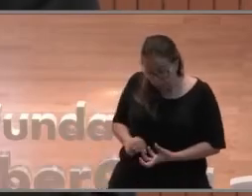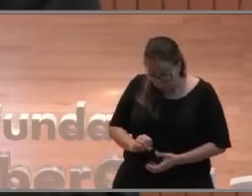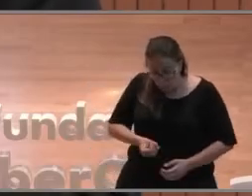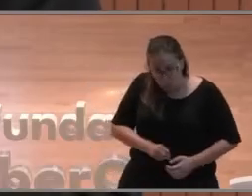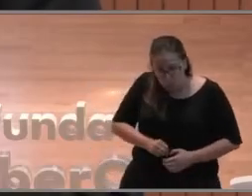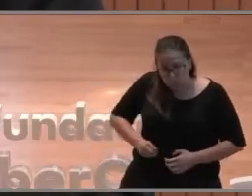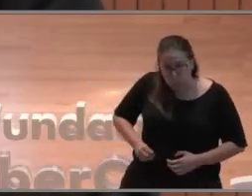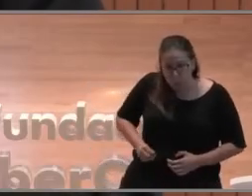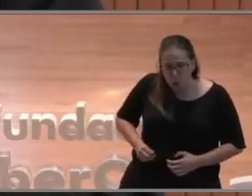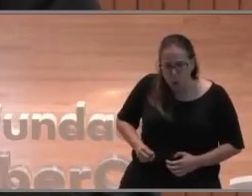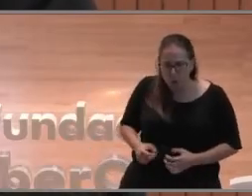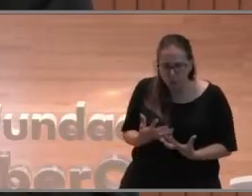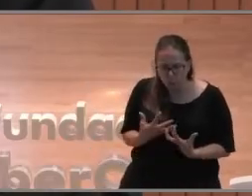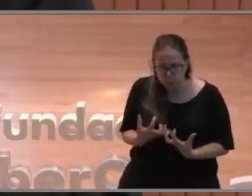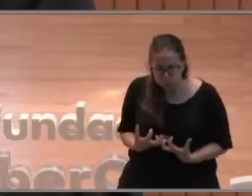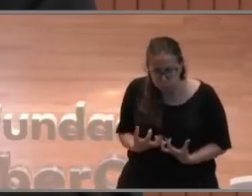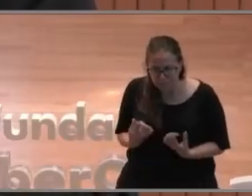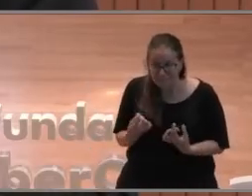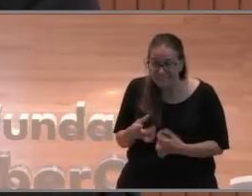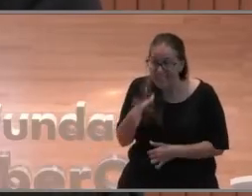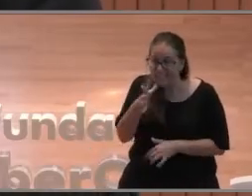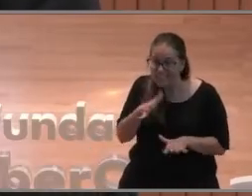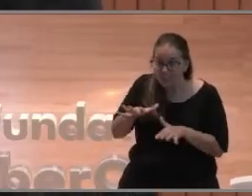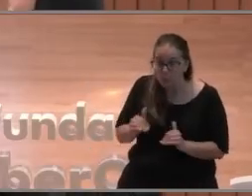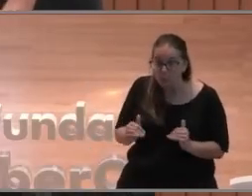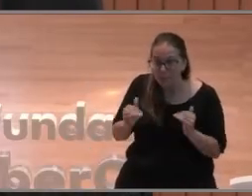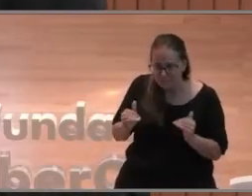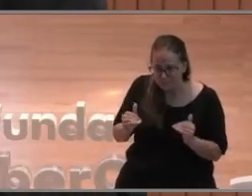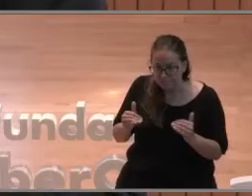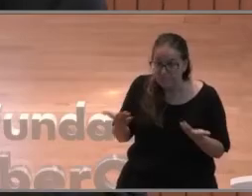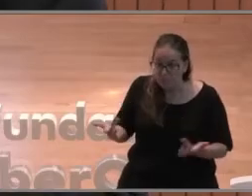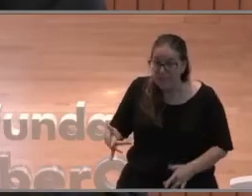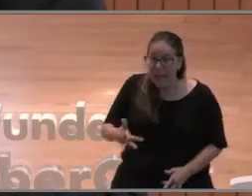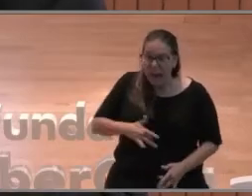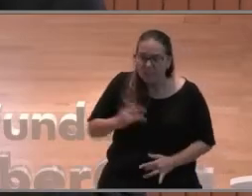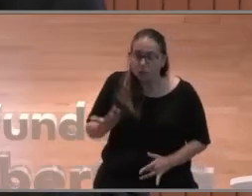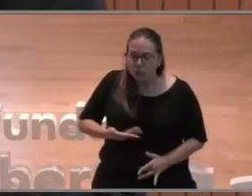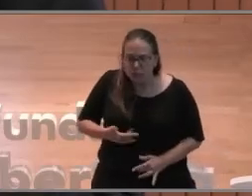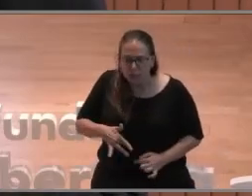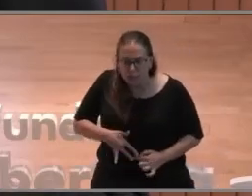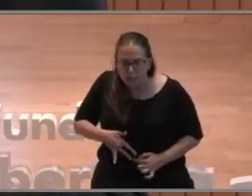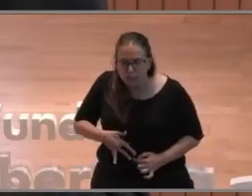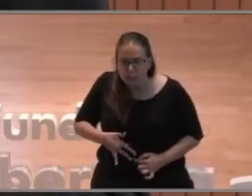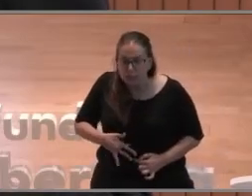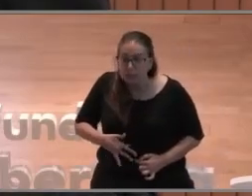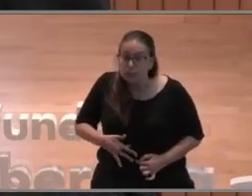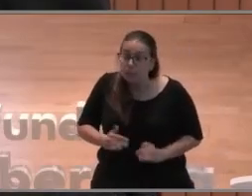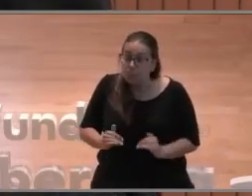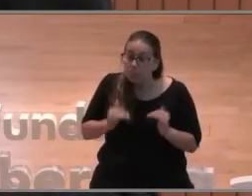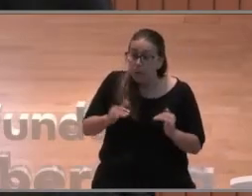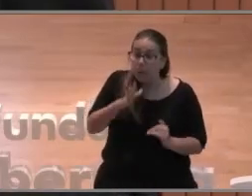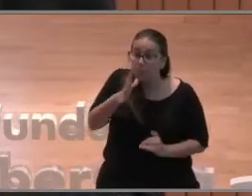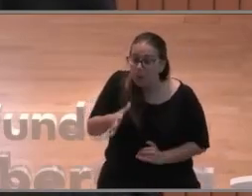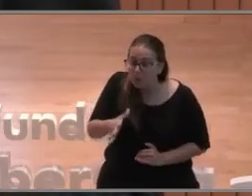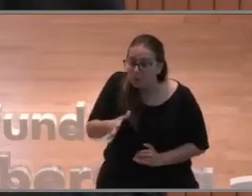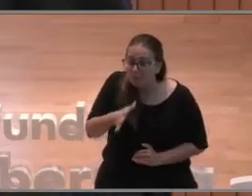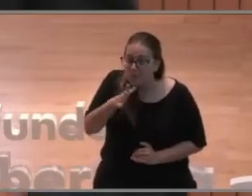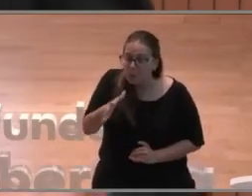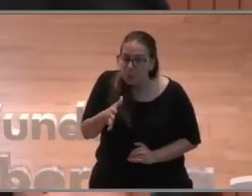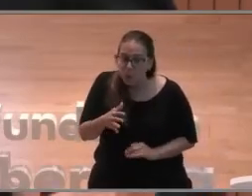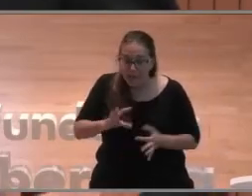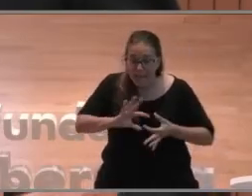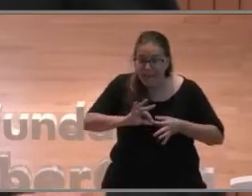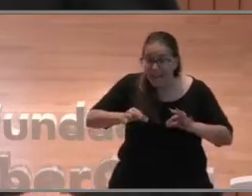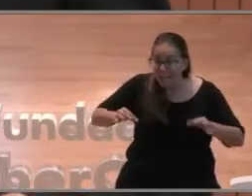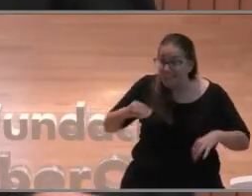Pero es mucho más fácil tener una gastroenteritis, por 2 motivos principales. Uno, porque la cadena del frío y los alimentos es más